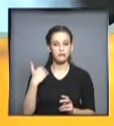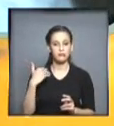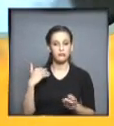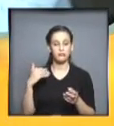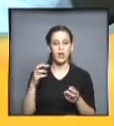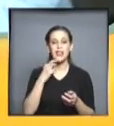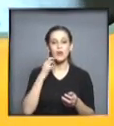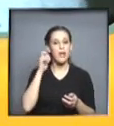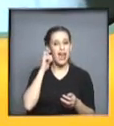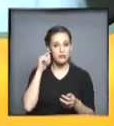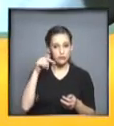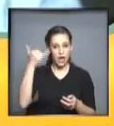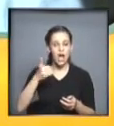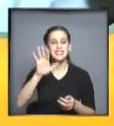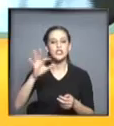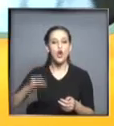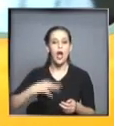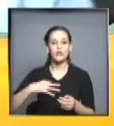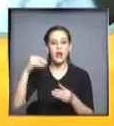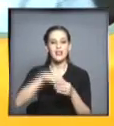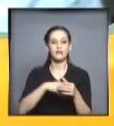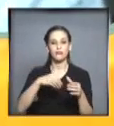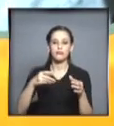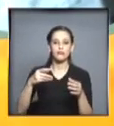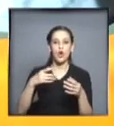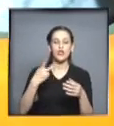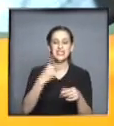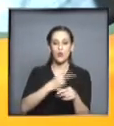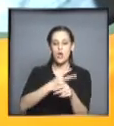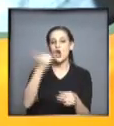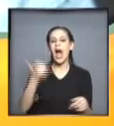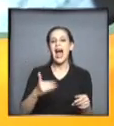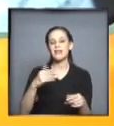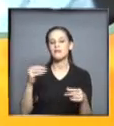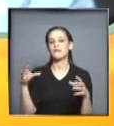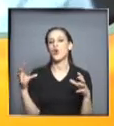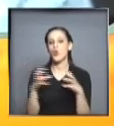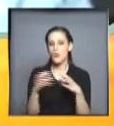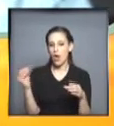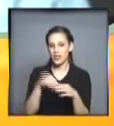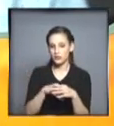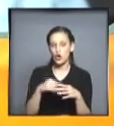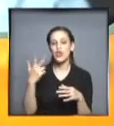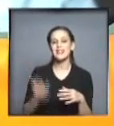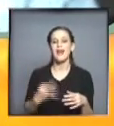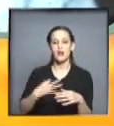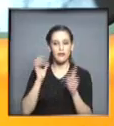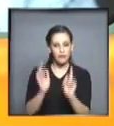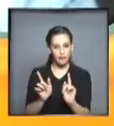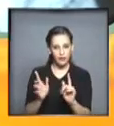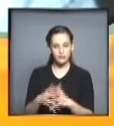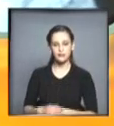los 9 años que tengo, 5 años he militado en el secundario. Sí. Fui presidente del centro estudiante 3 años seguidos. Sí.